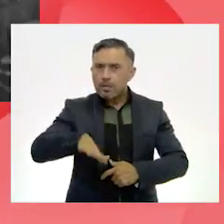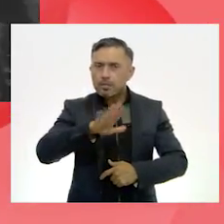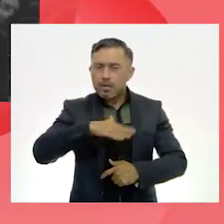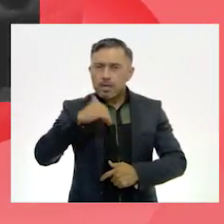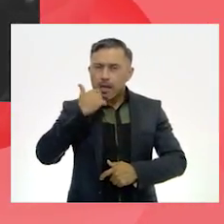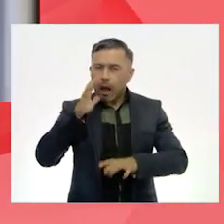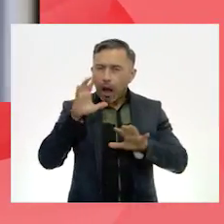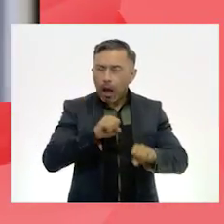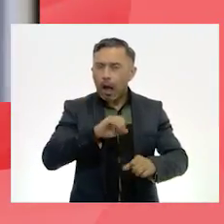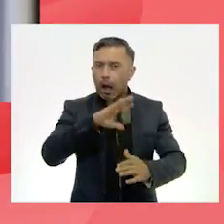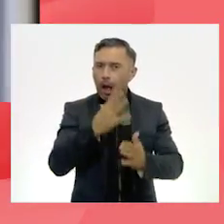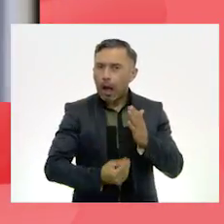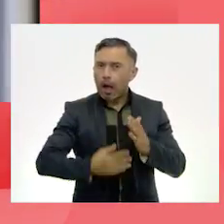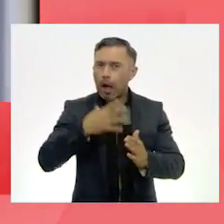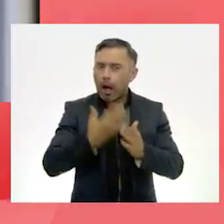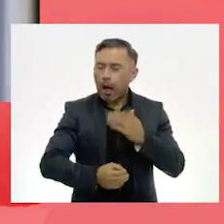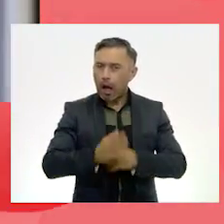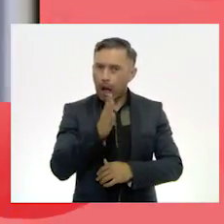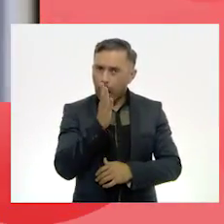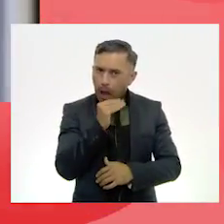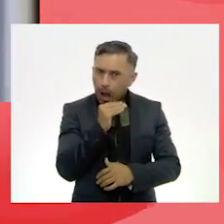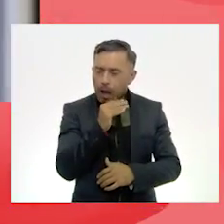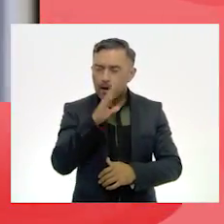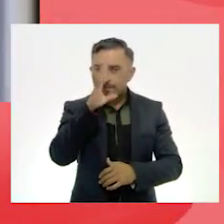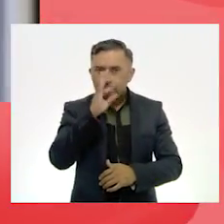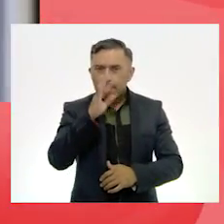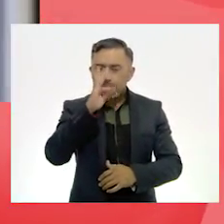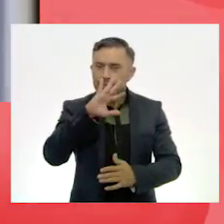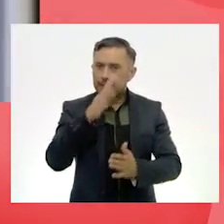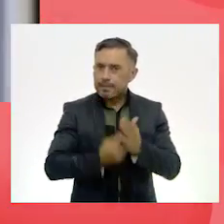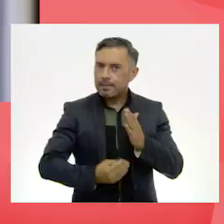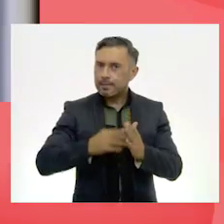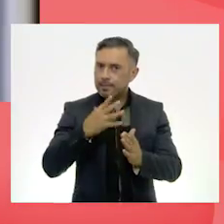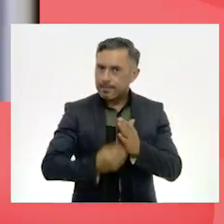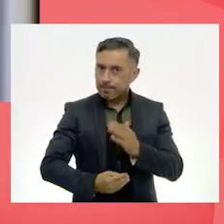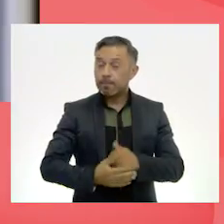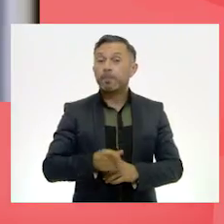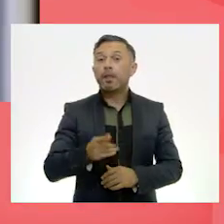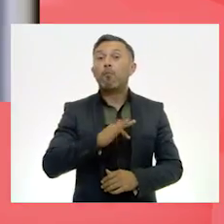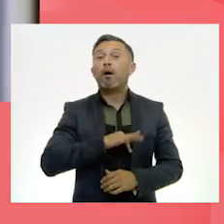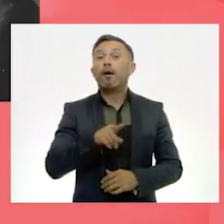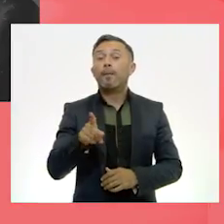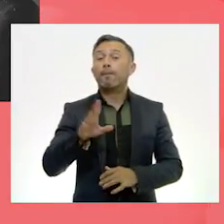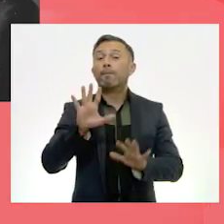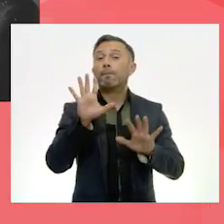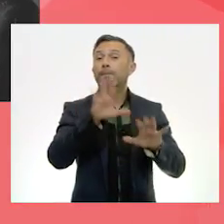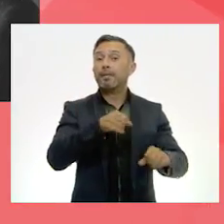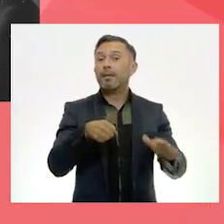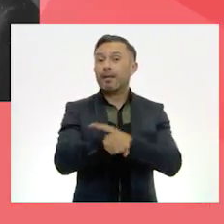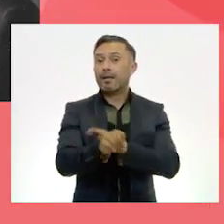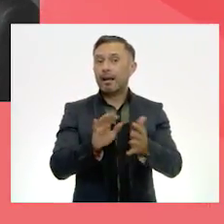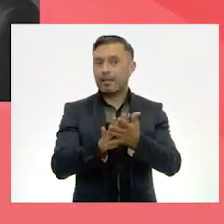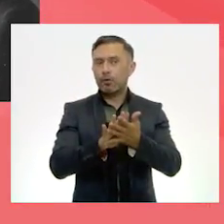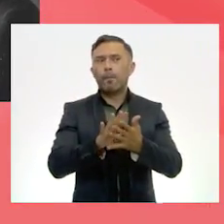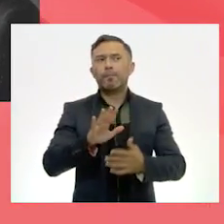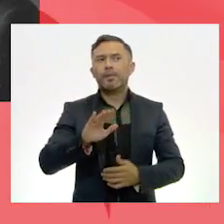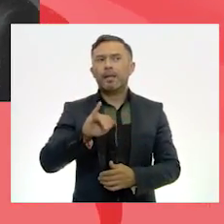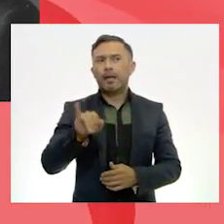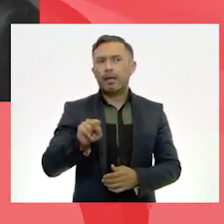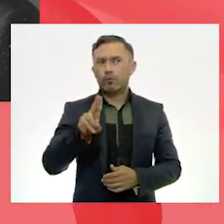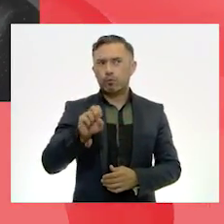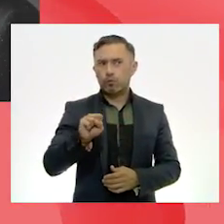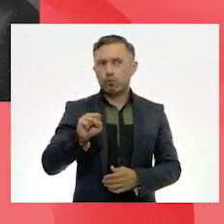podido. Entonces, por ahí meten a la cárcel a Jesús Guajardo.